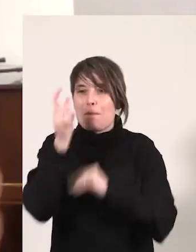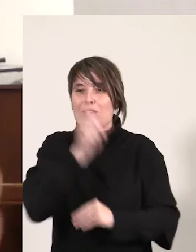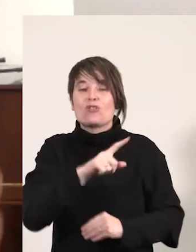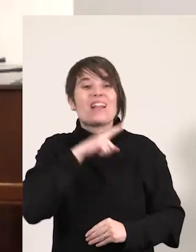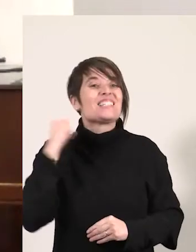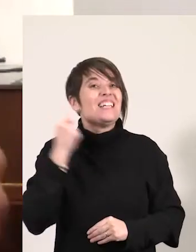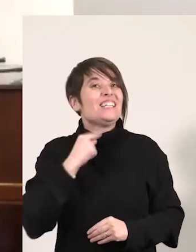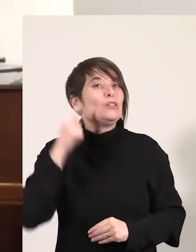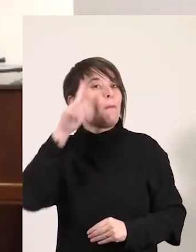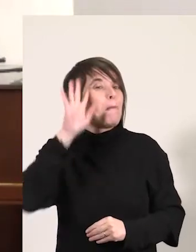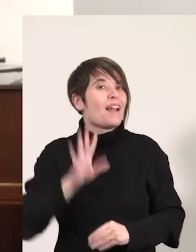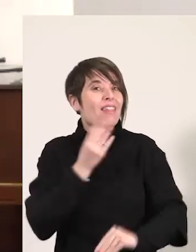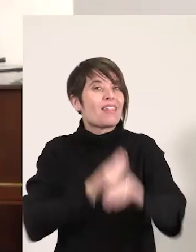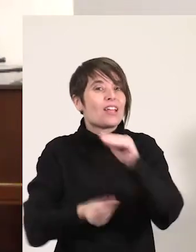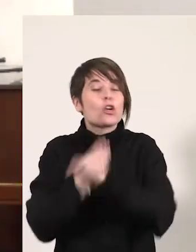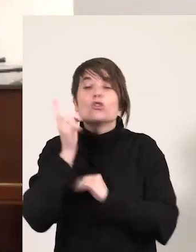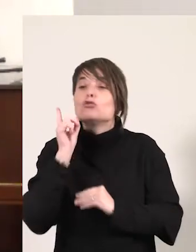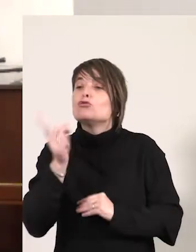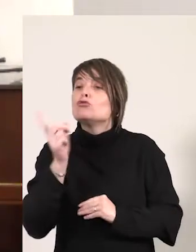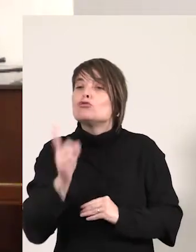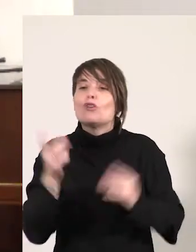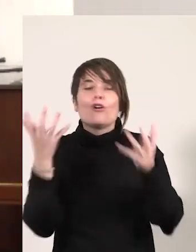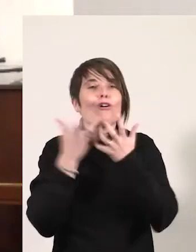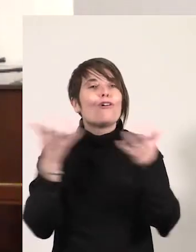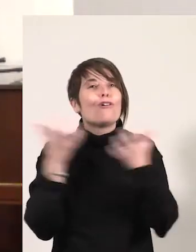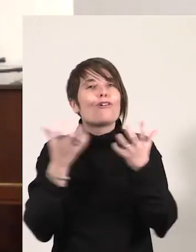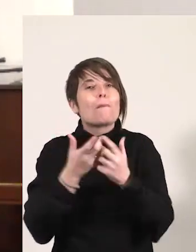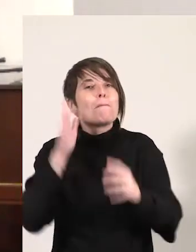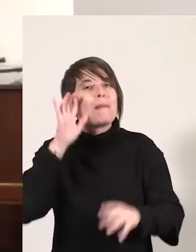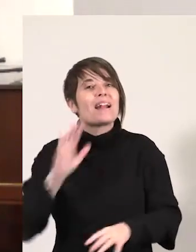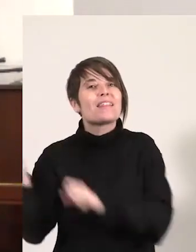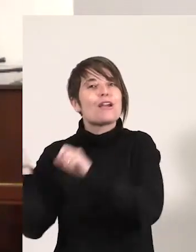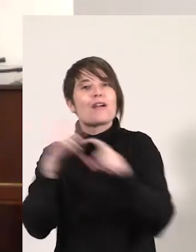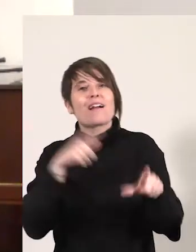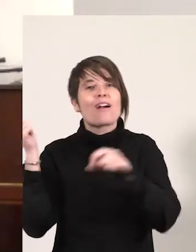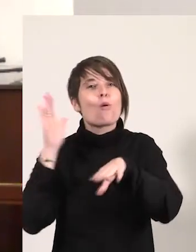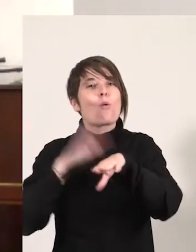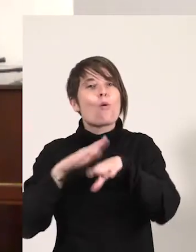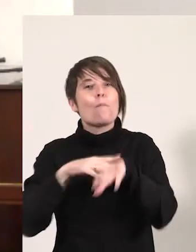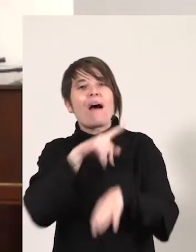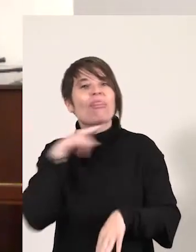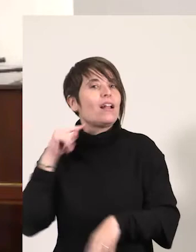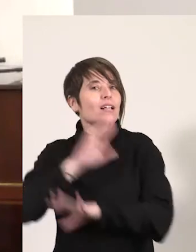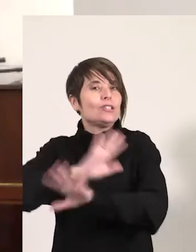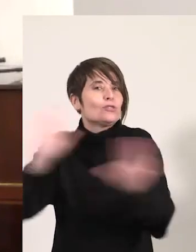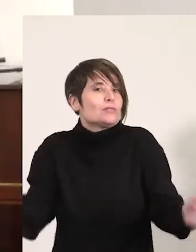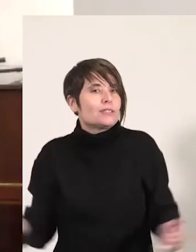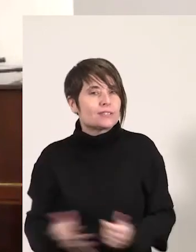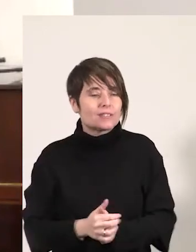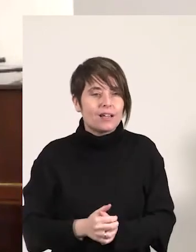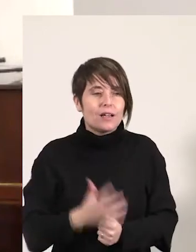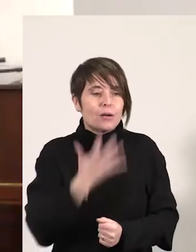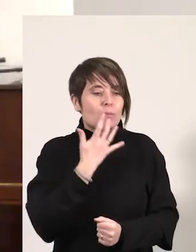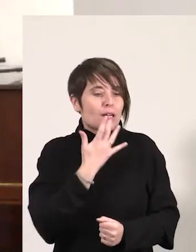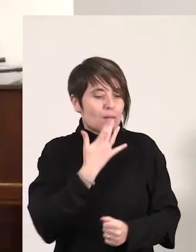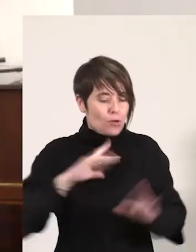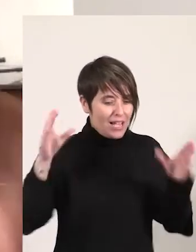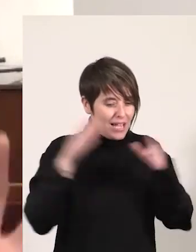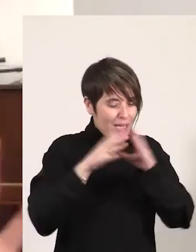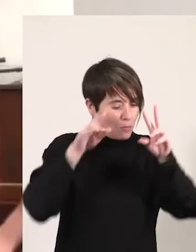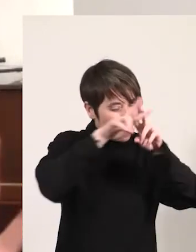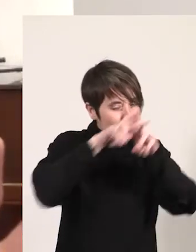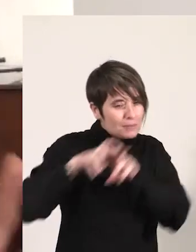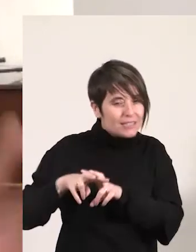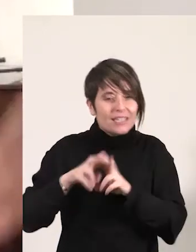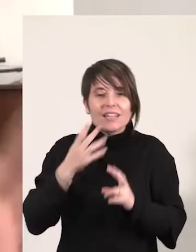decir la nacionalidad de las personas que cometen delitos, porque solo hay una narrativa con respecto a las personas migrantes. Entonces, yo siempre